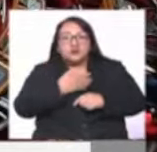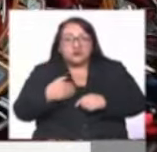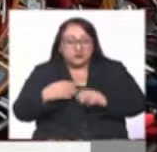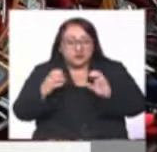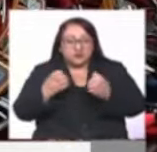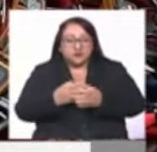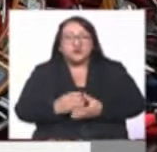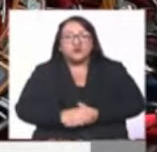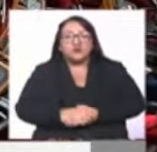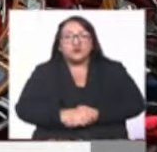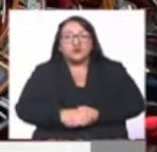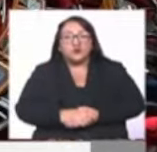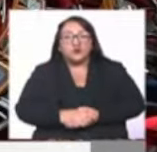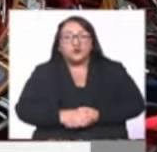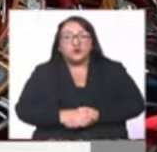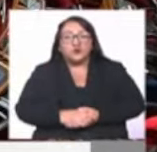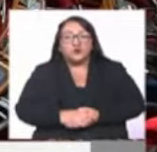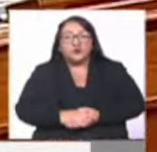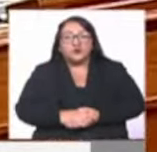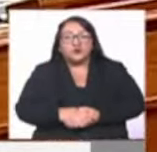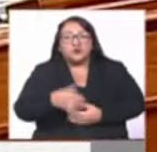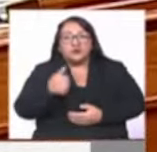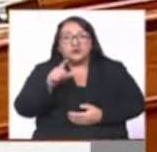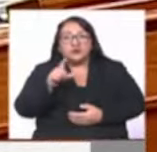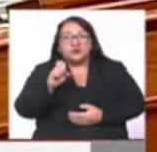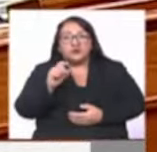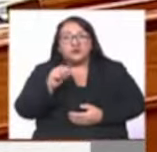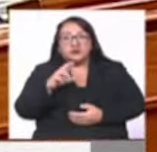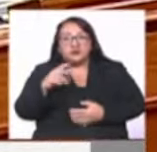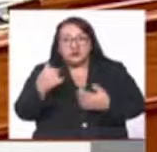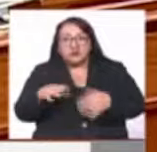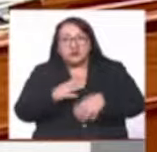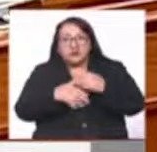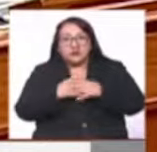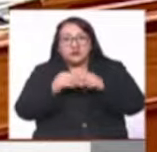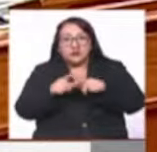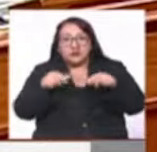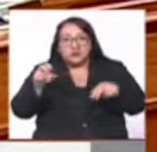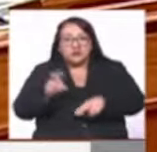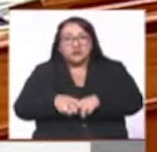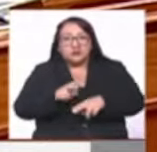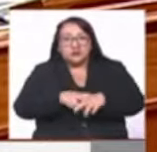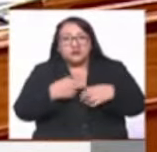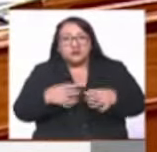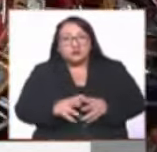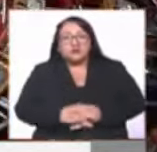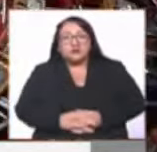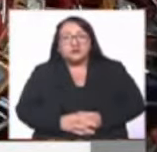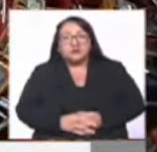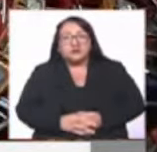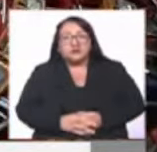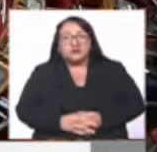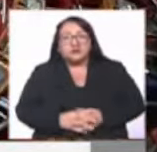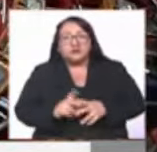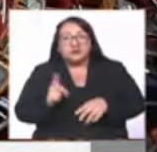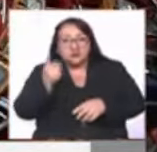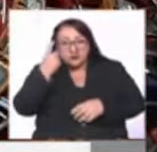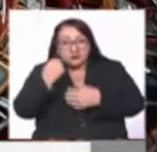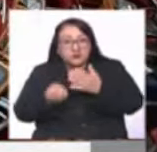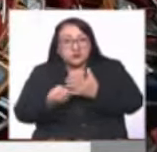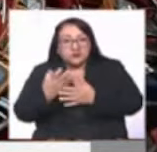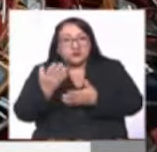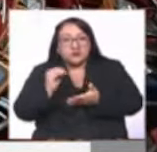del Congreso el congresista Arturo alegría quien ya se encuentra en su ubicación para reanudarse en